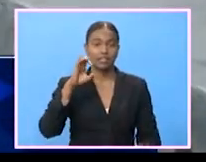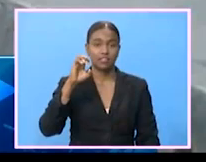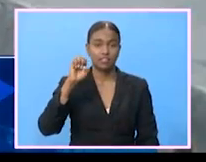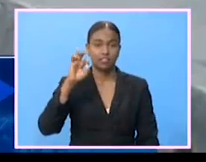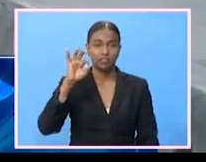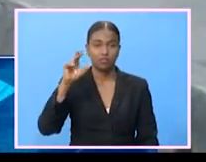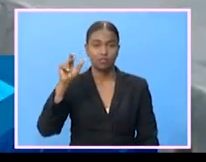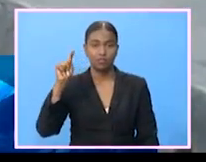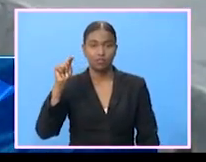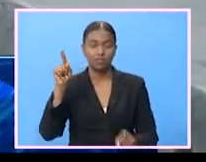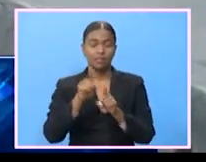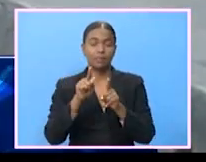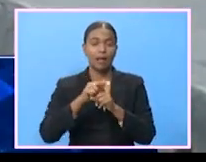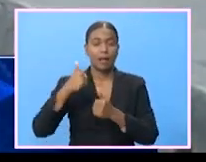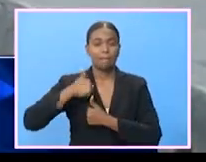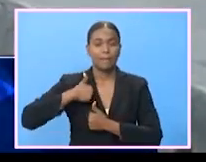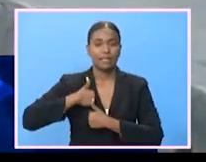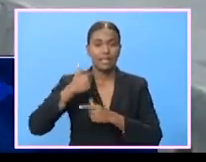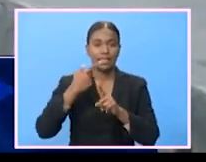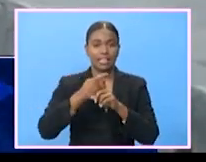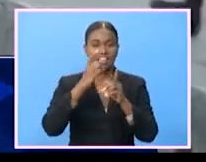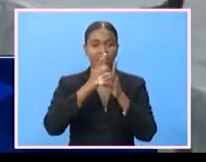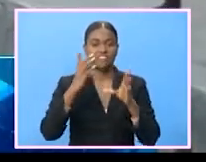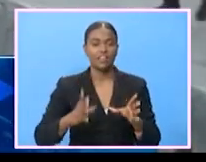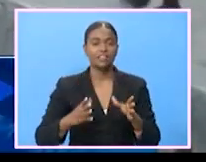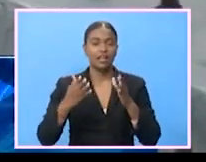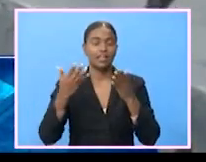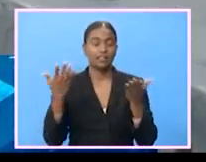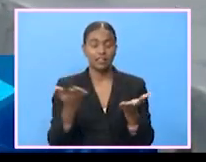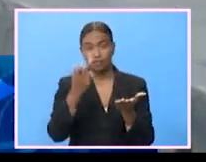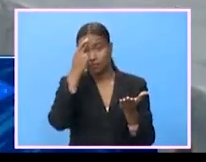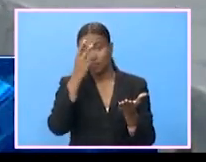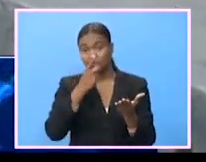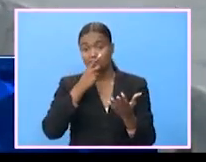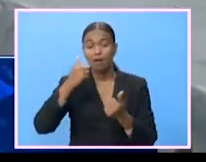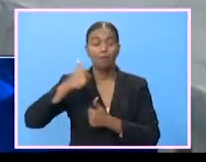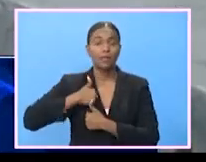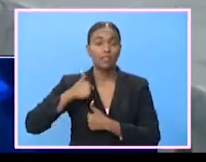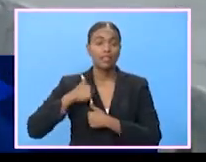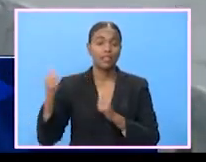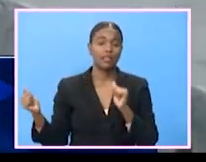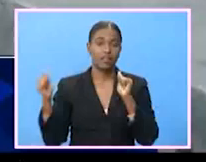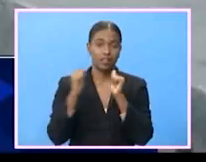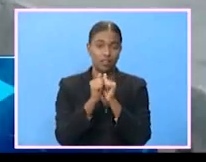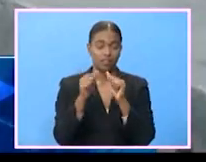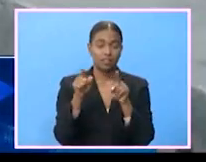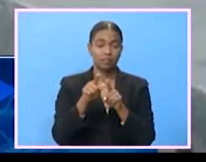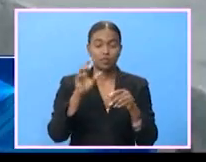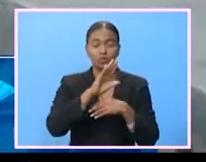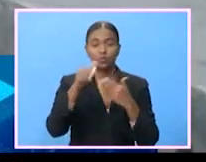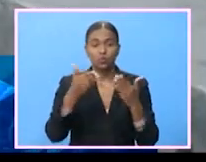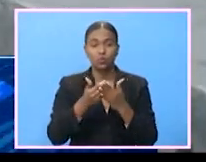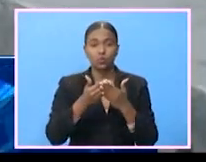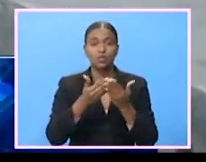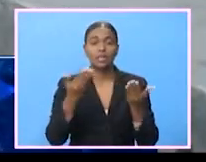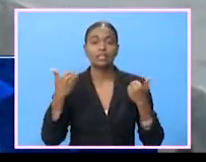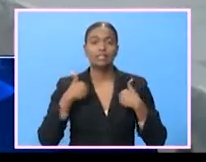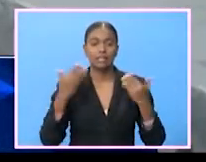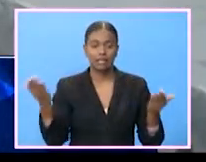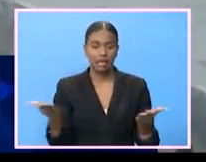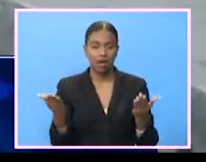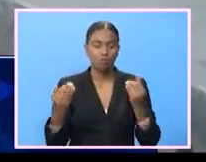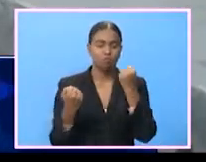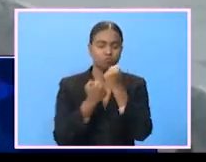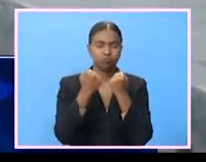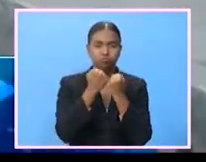defensa, los militares de la defensa de República Dominicana también, los militares, conjuntamente con todos los que están de una u otra